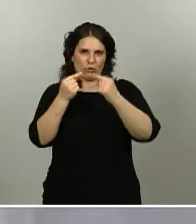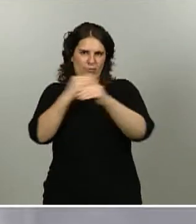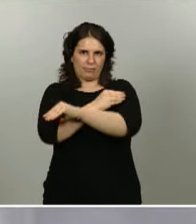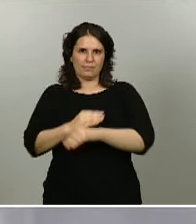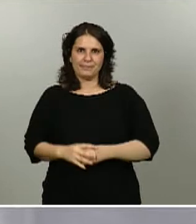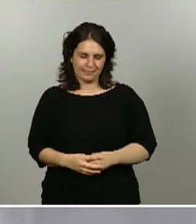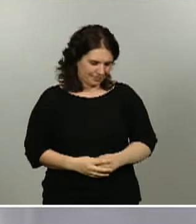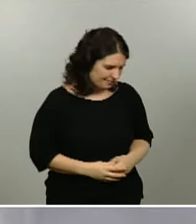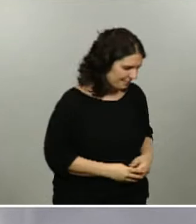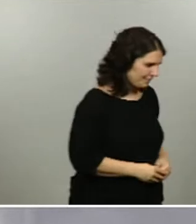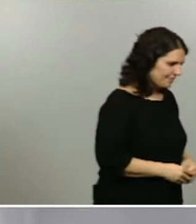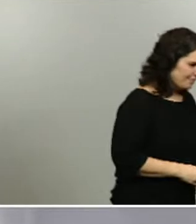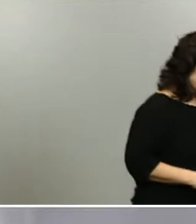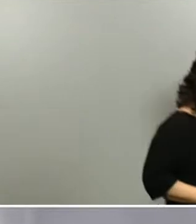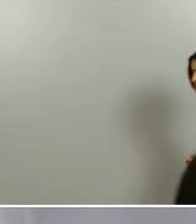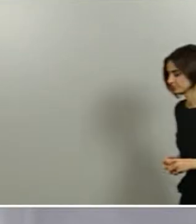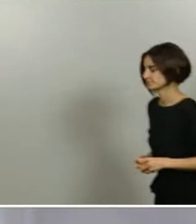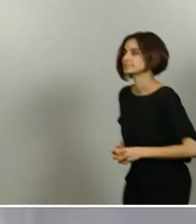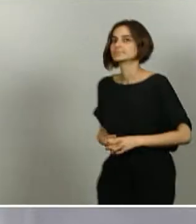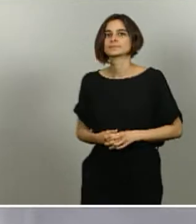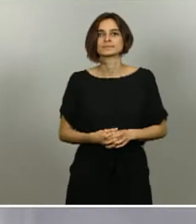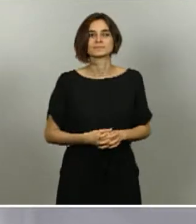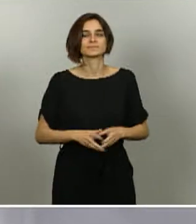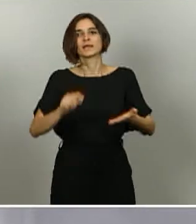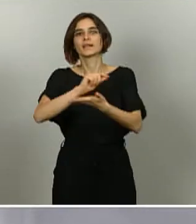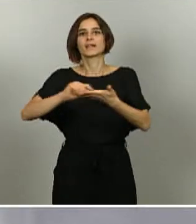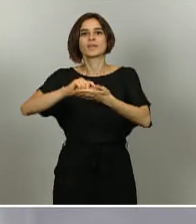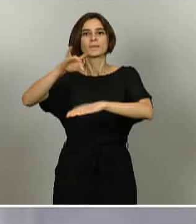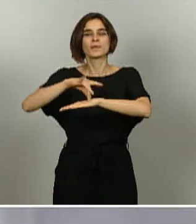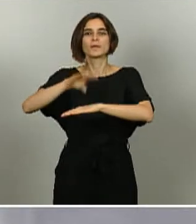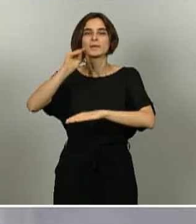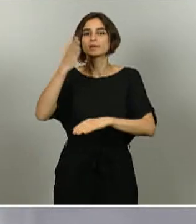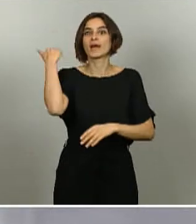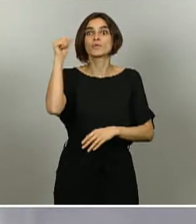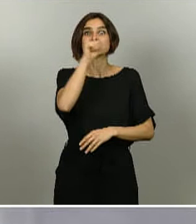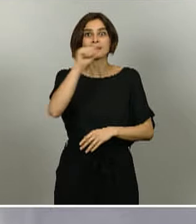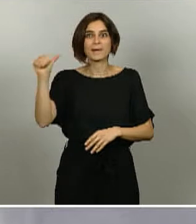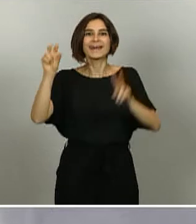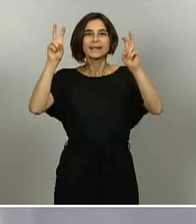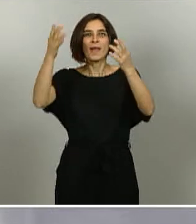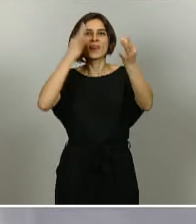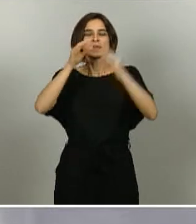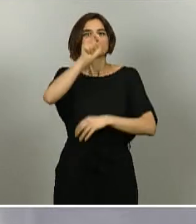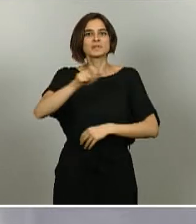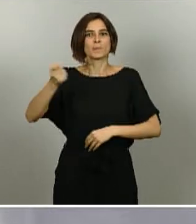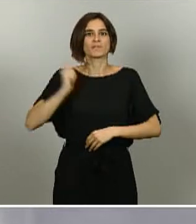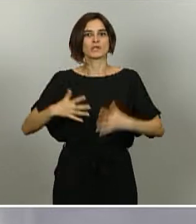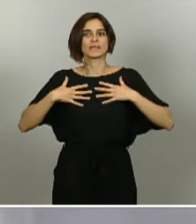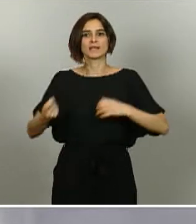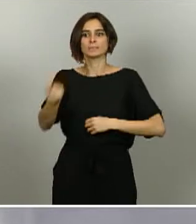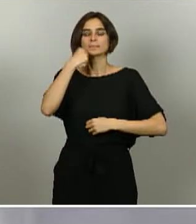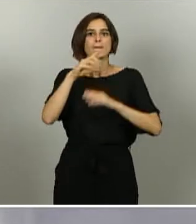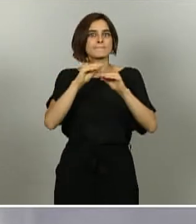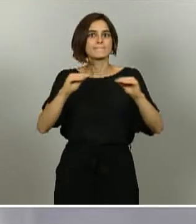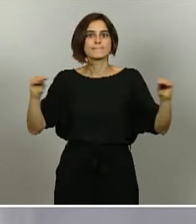Redacción Médica le pregunta hace una semana que no se conocen los datos de sanitarios contagiados. ¿Nos puede dar una cifra? Por otra